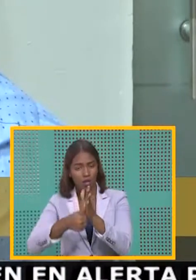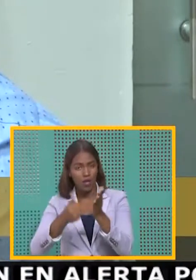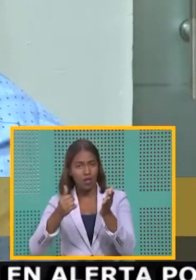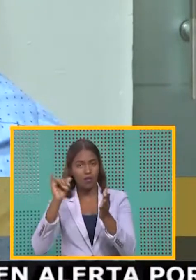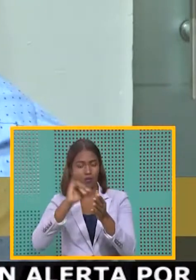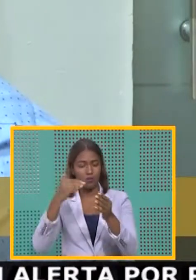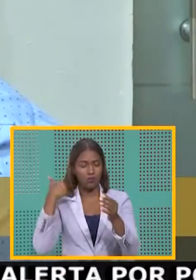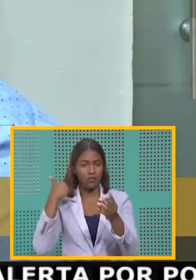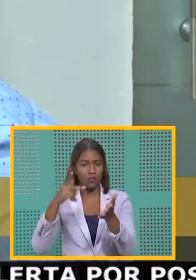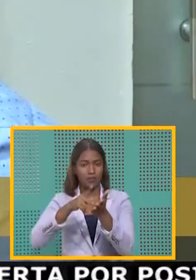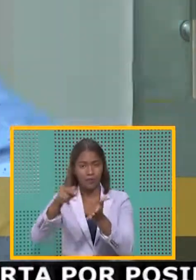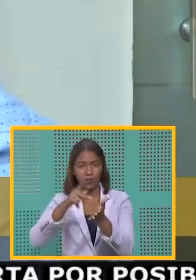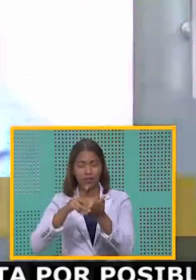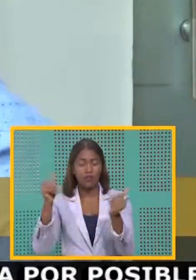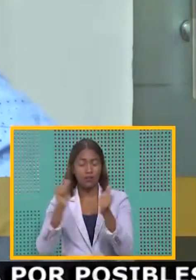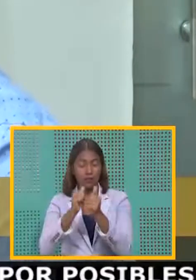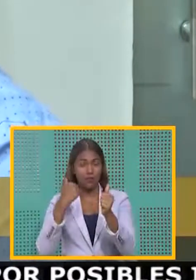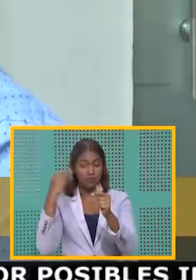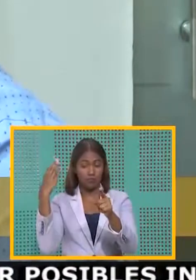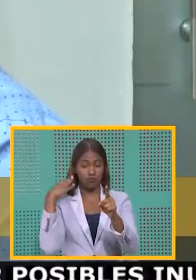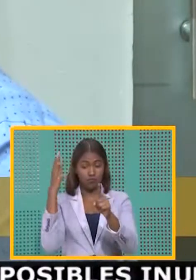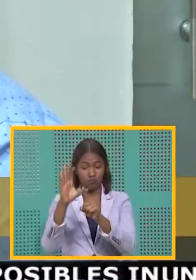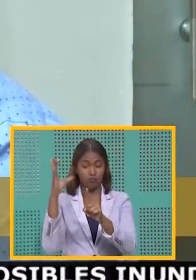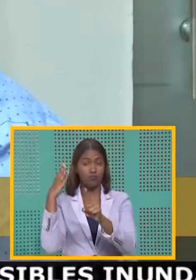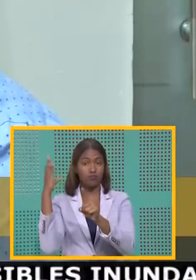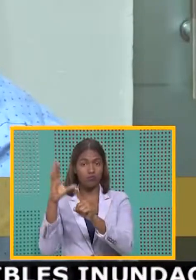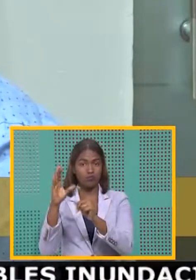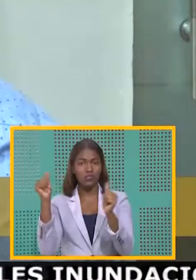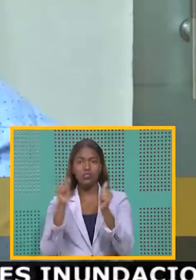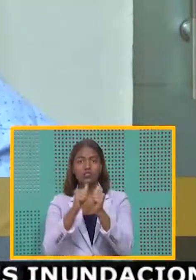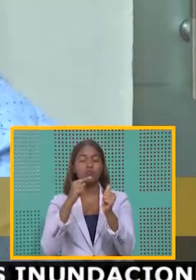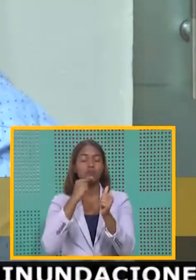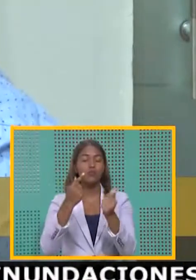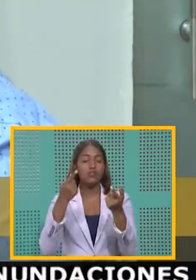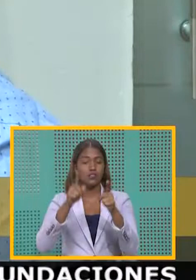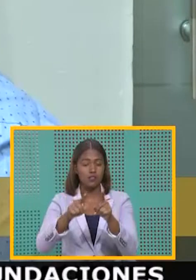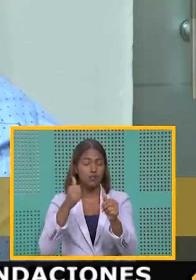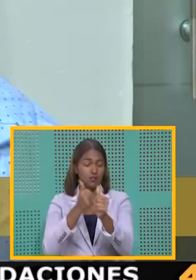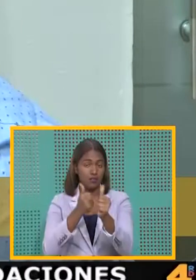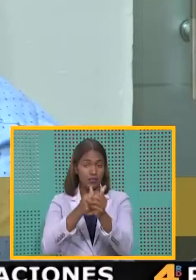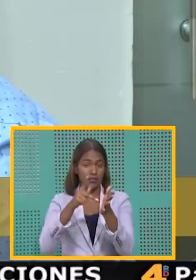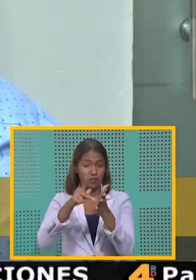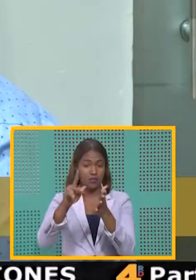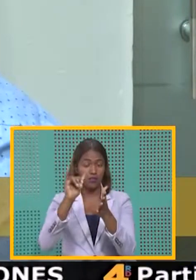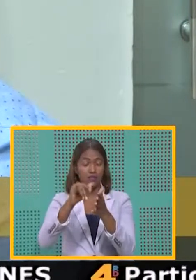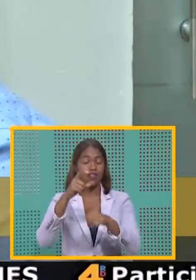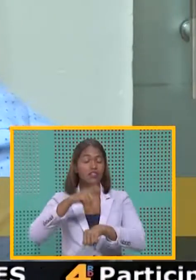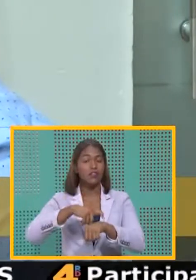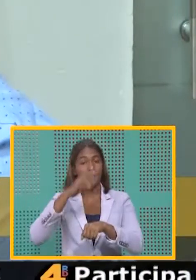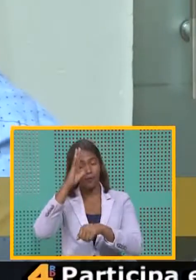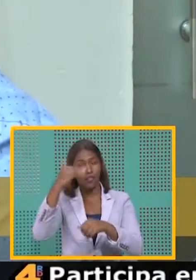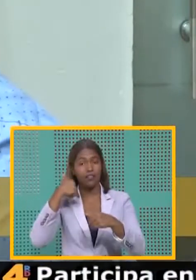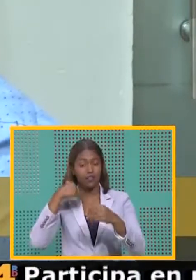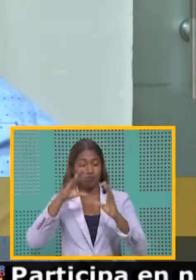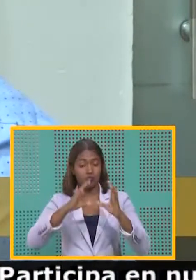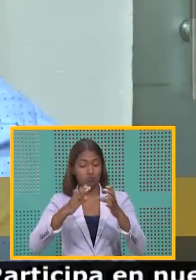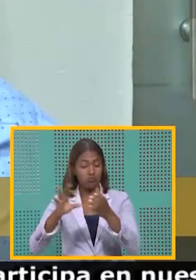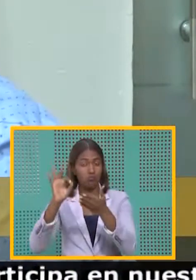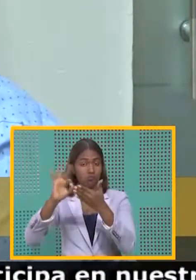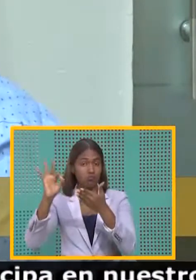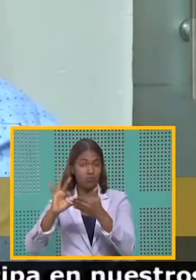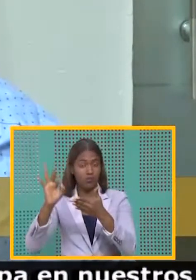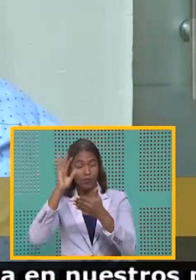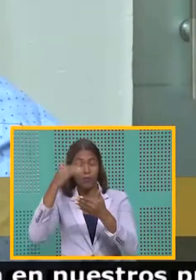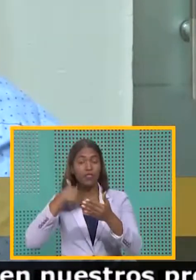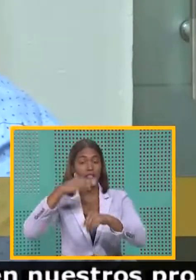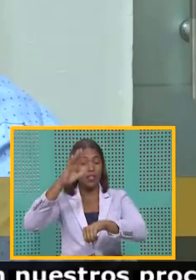es el cargo, todo lo que se llama cargo por retraso en pago, en este momento van a ser exentos. Por lo que llamamos